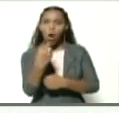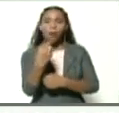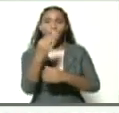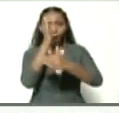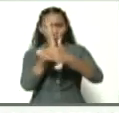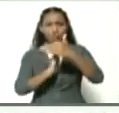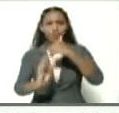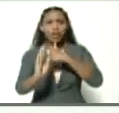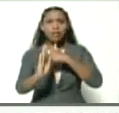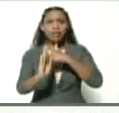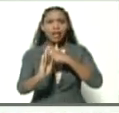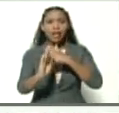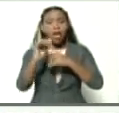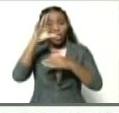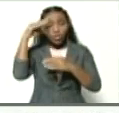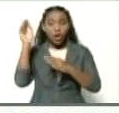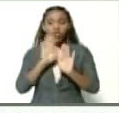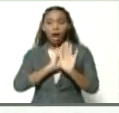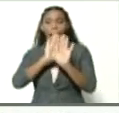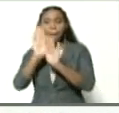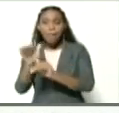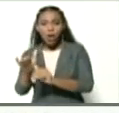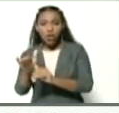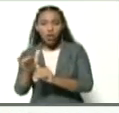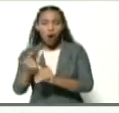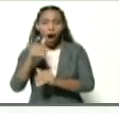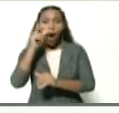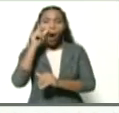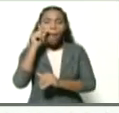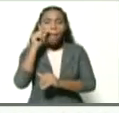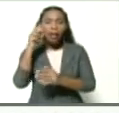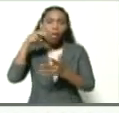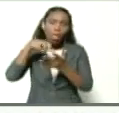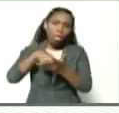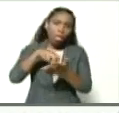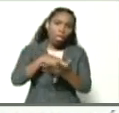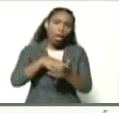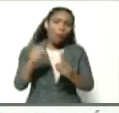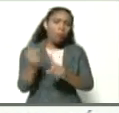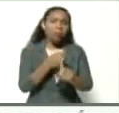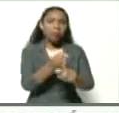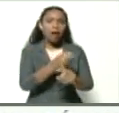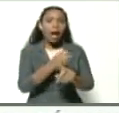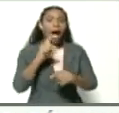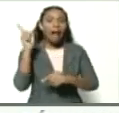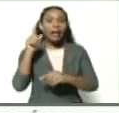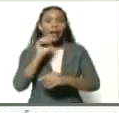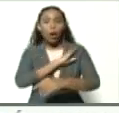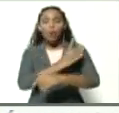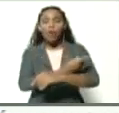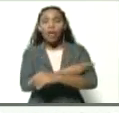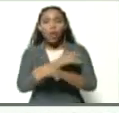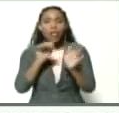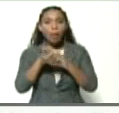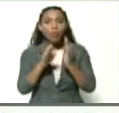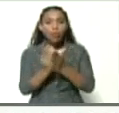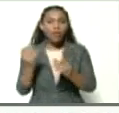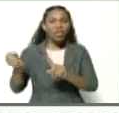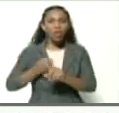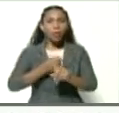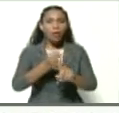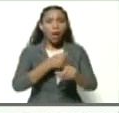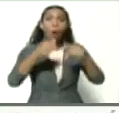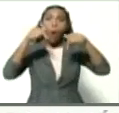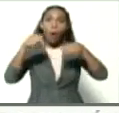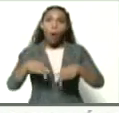humilde. Dios se puso de parte del humillado, de aquel que los poderes de este mundo habían atropellado.